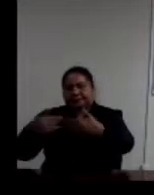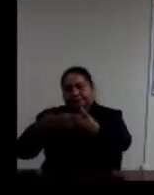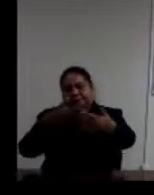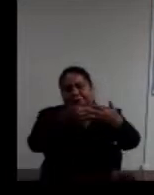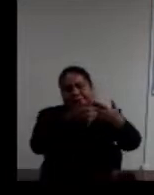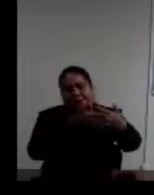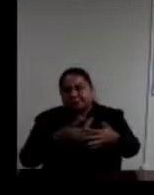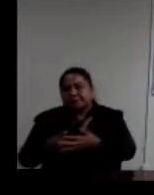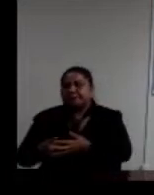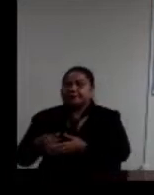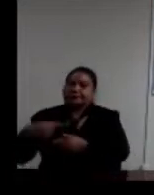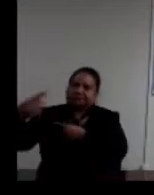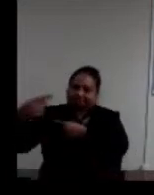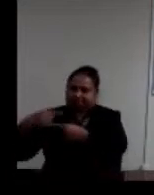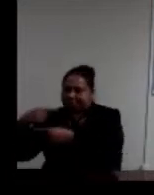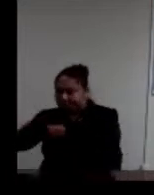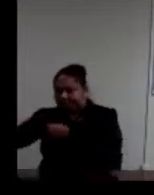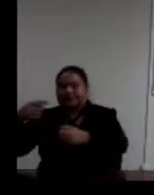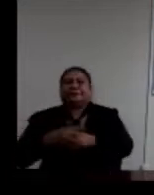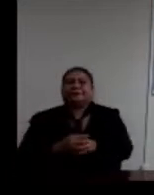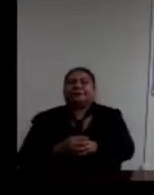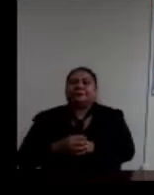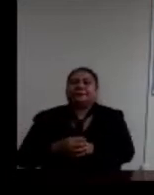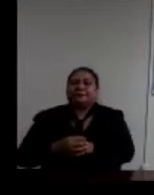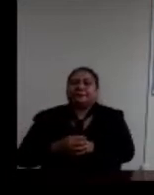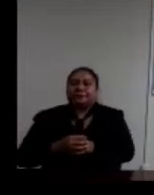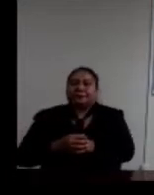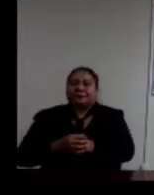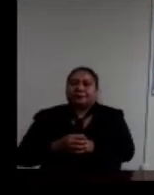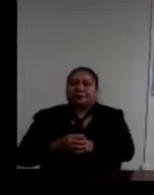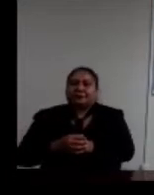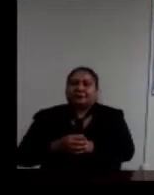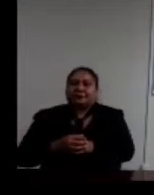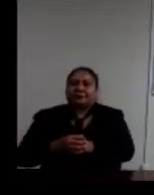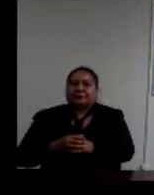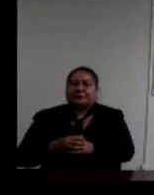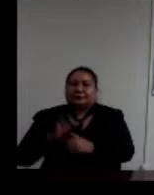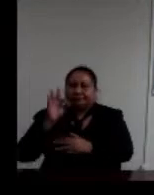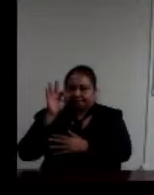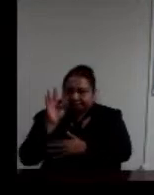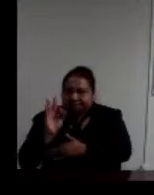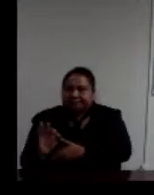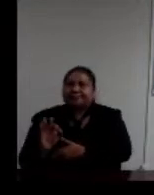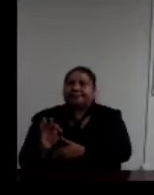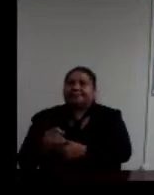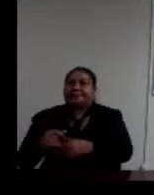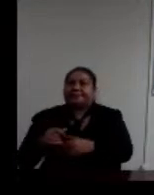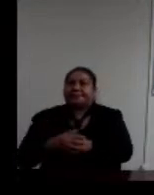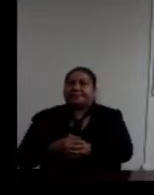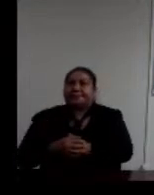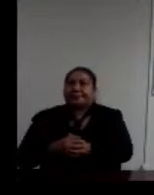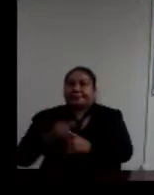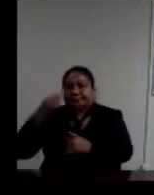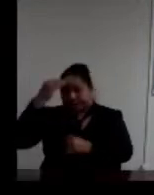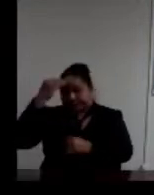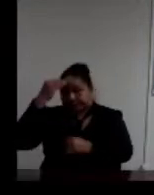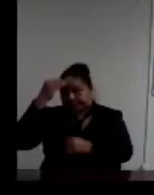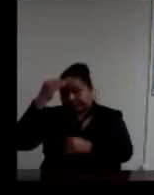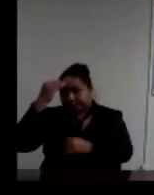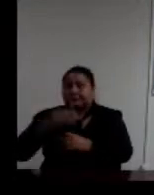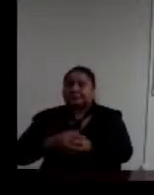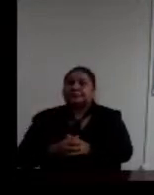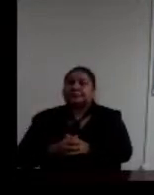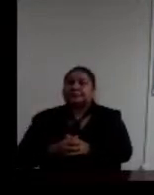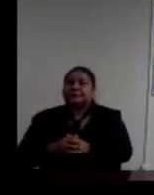va, viene, ¿sí? La hiperactividad cognitiva, nosotros la referimos así